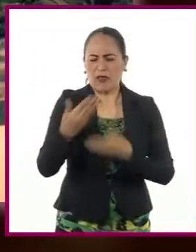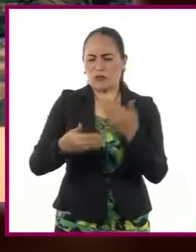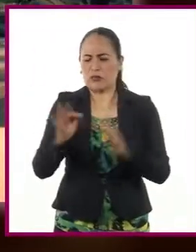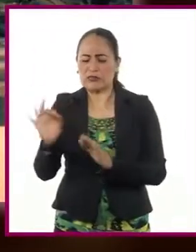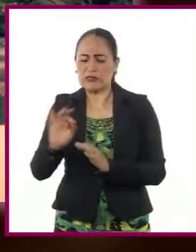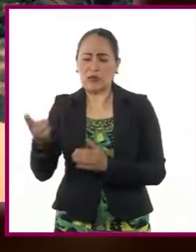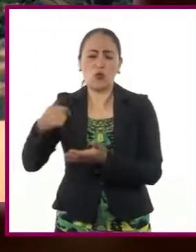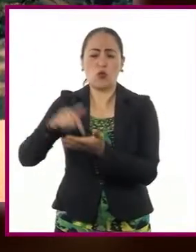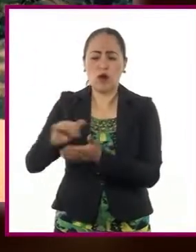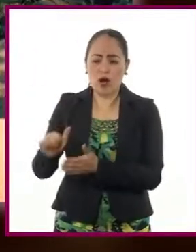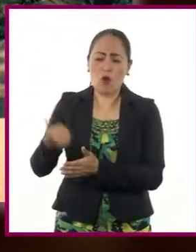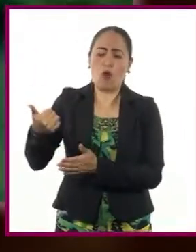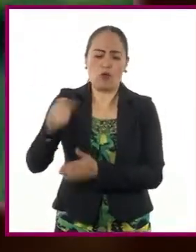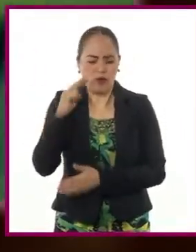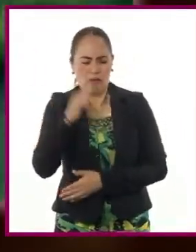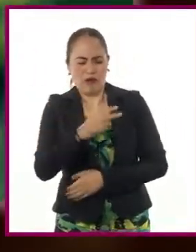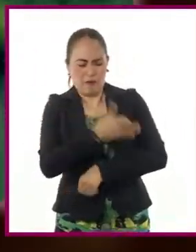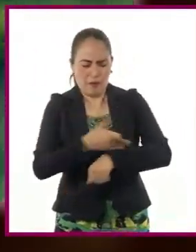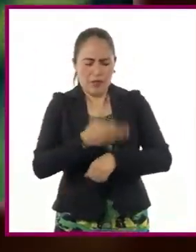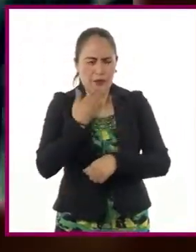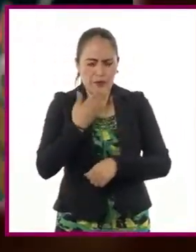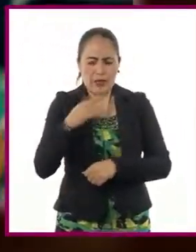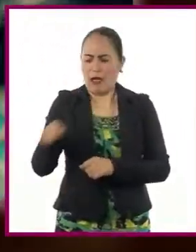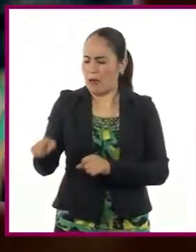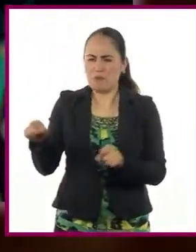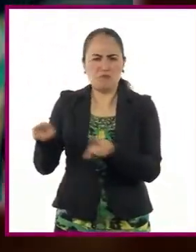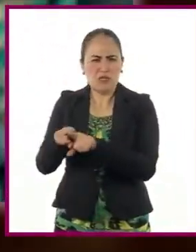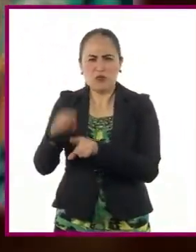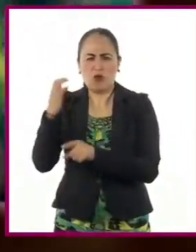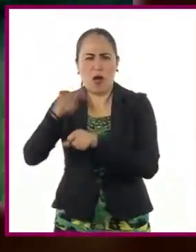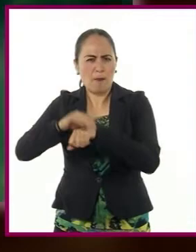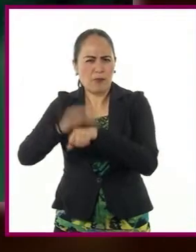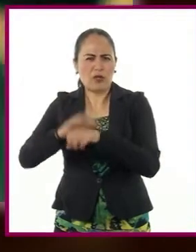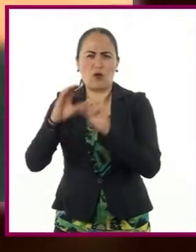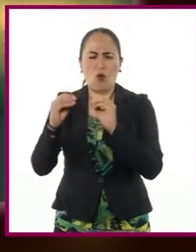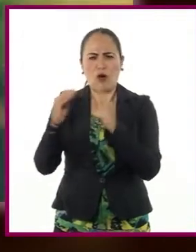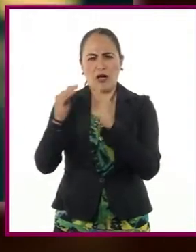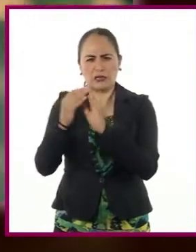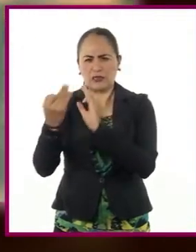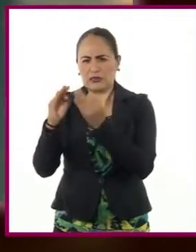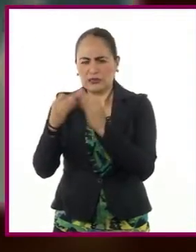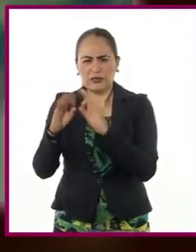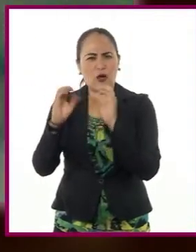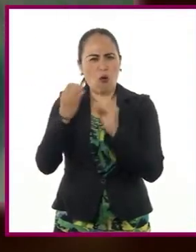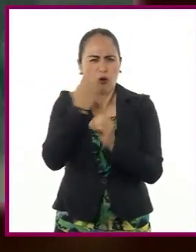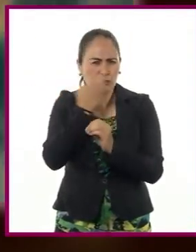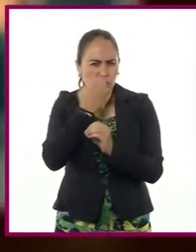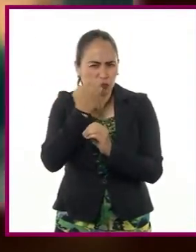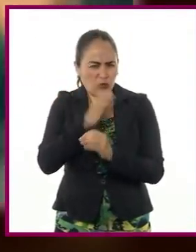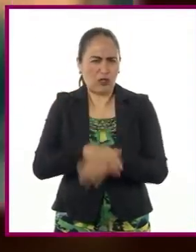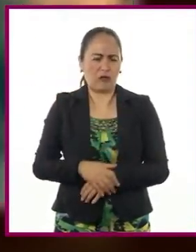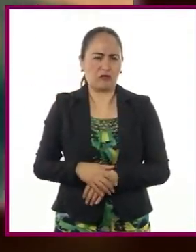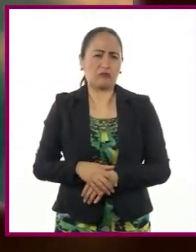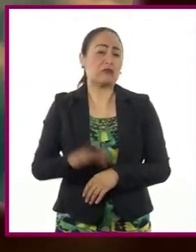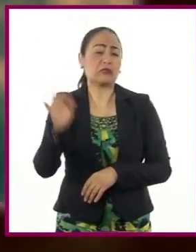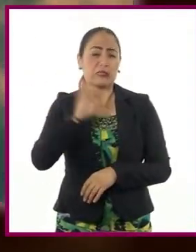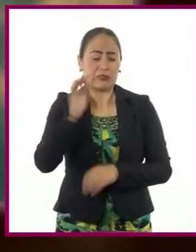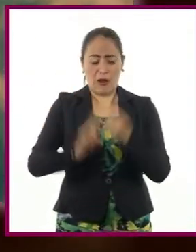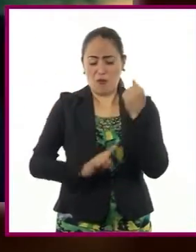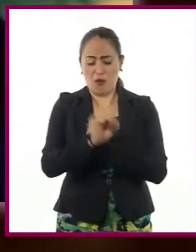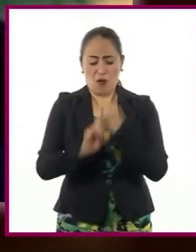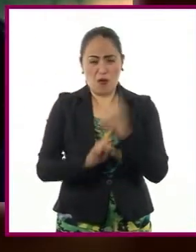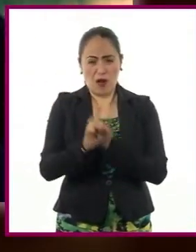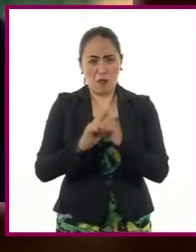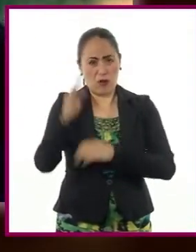de la vida, como la escuela, el grupo de amigos o los vecinos. Los conflictos que no se resuelven generan